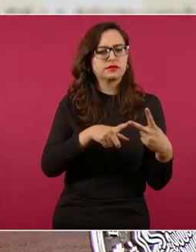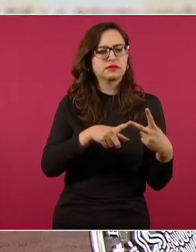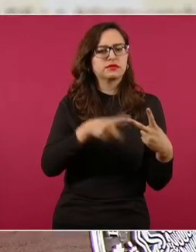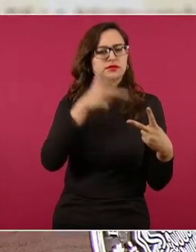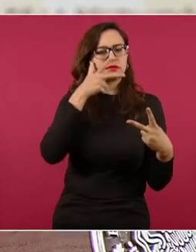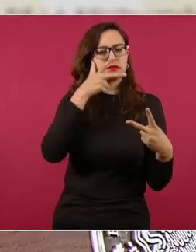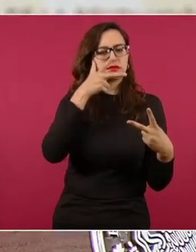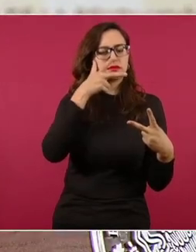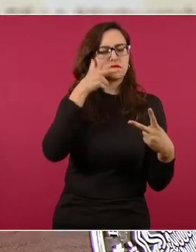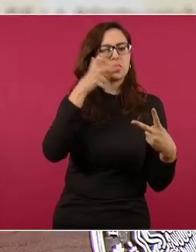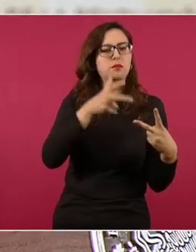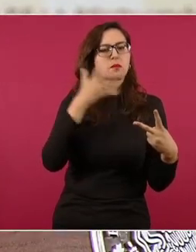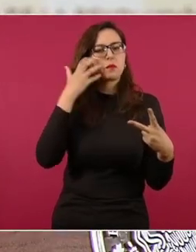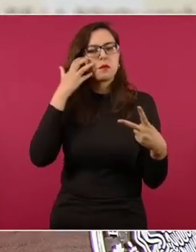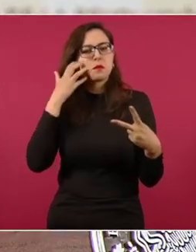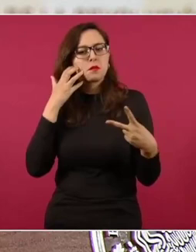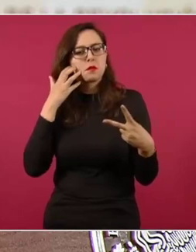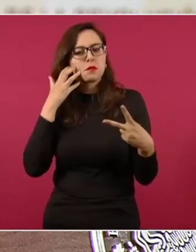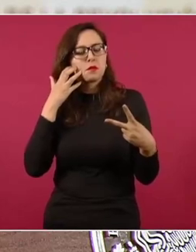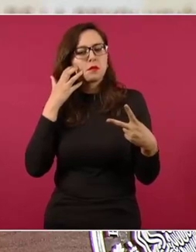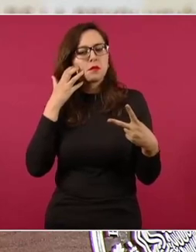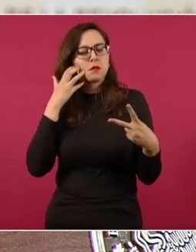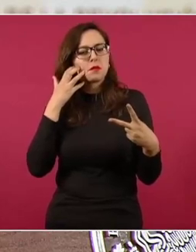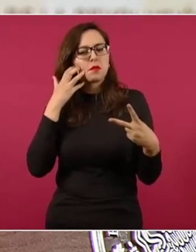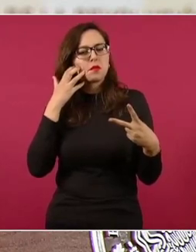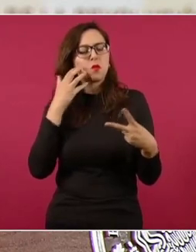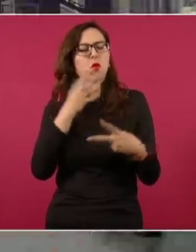Pachuca, ¿pero era Tigre o era Laguna?